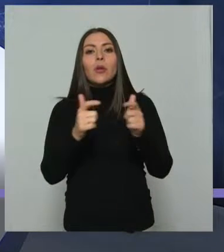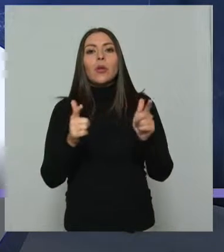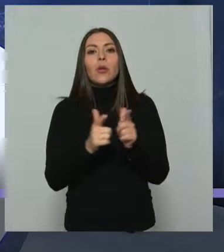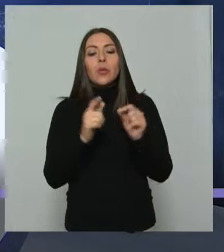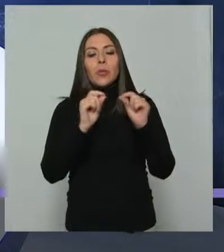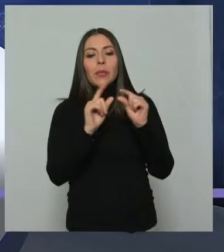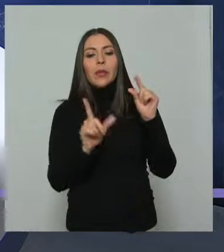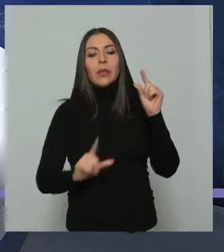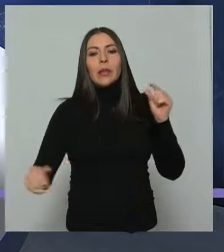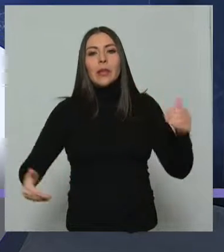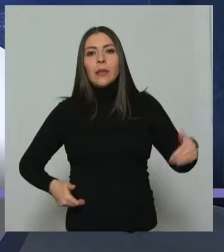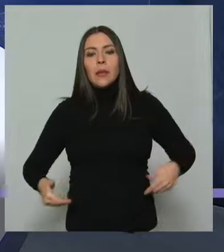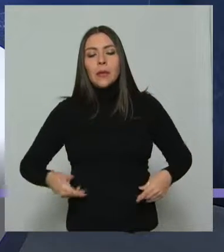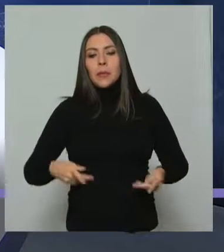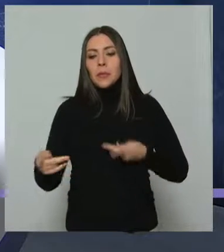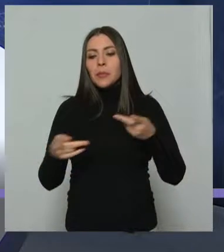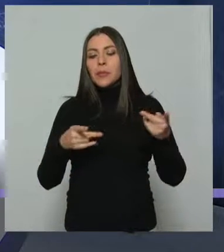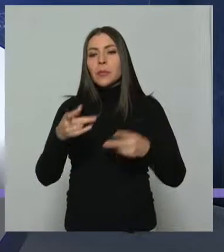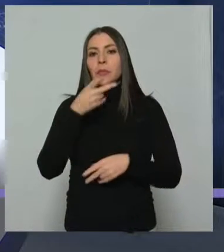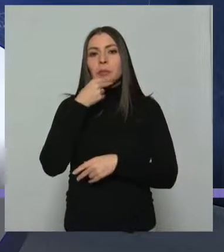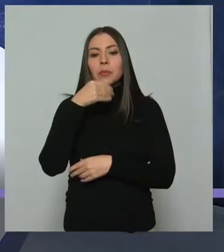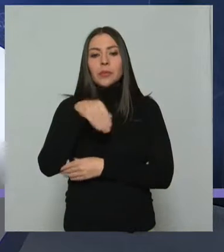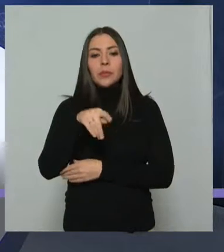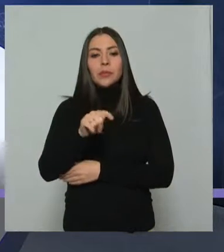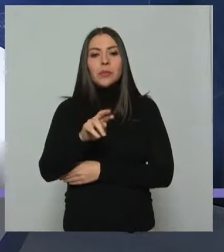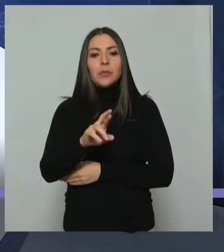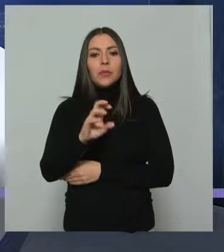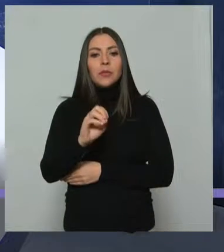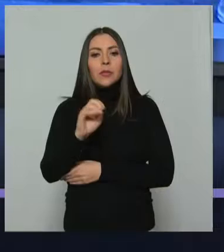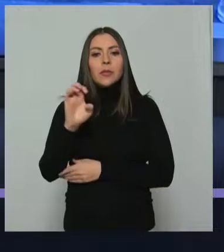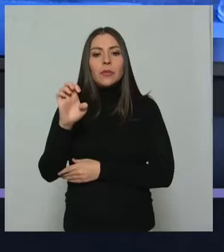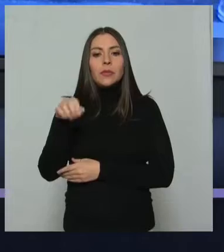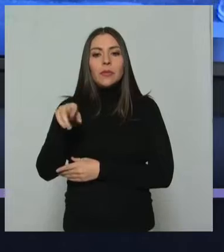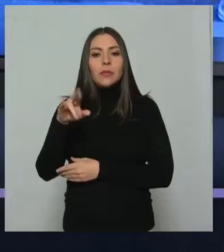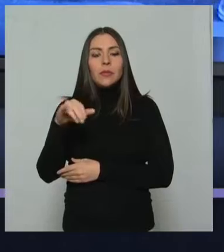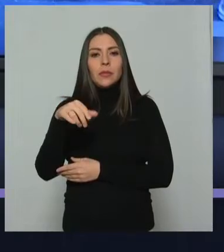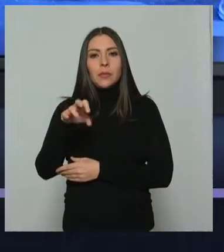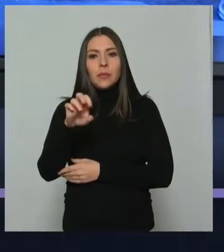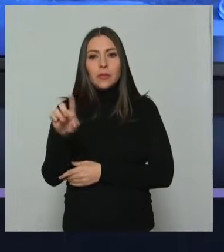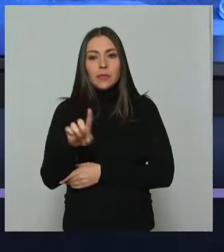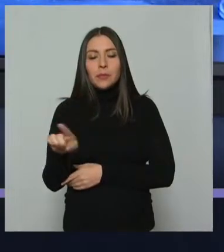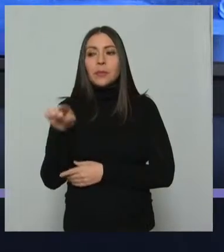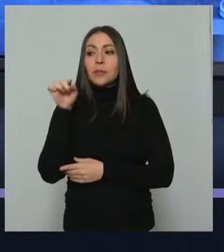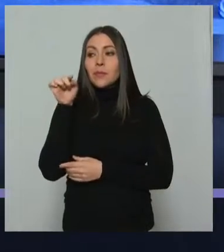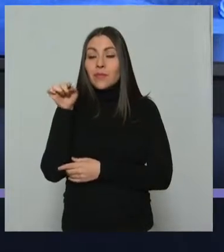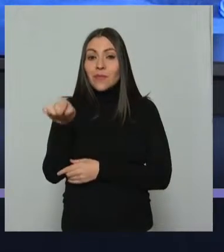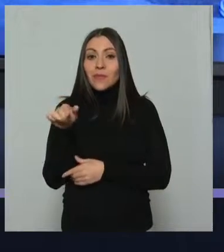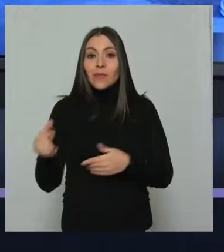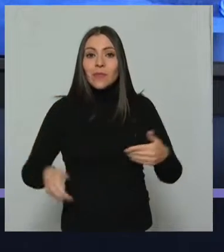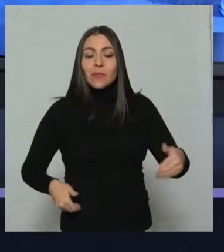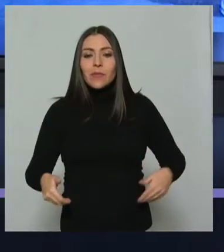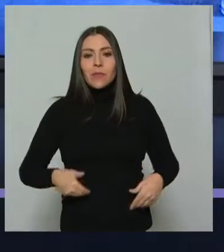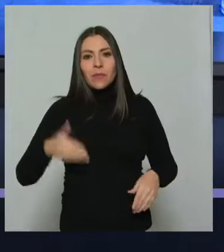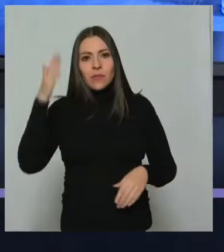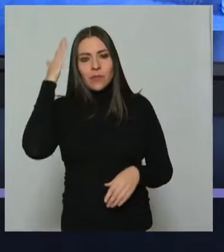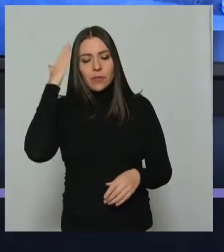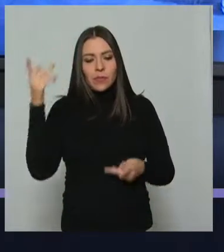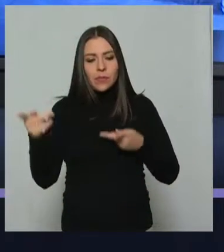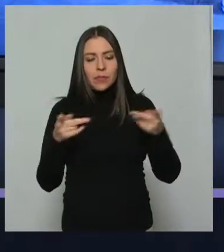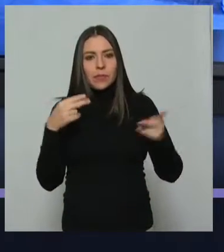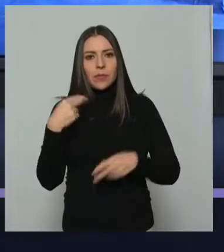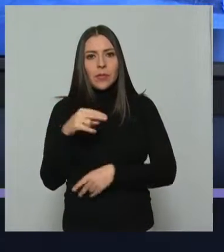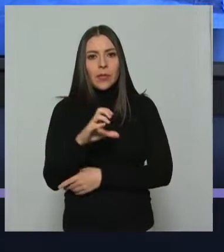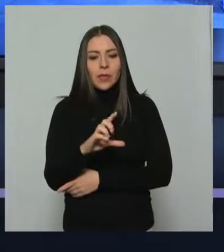dirigida por el maestro Enrique Singer, y esta obra en especial la dirige Claudia